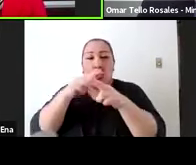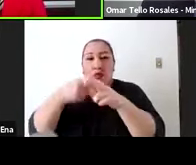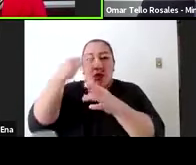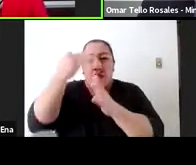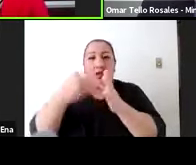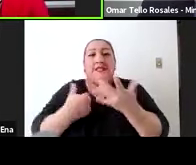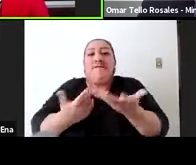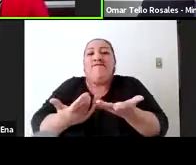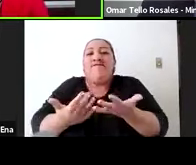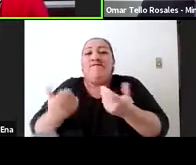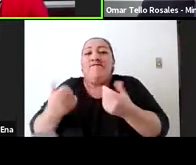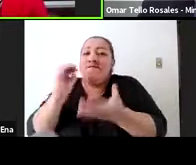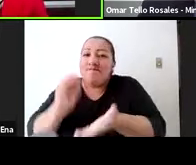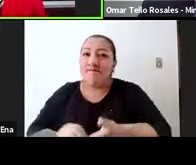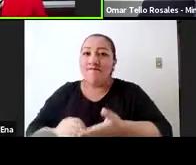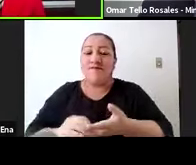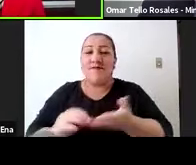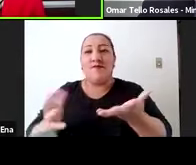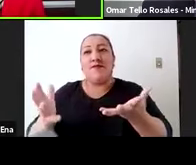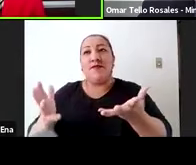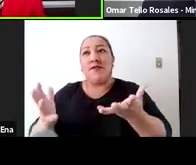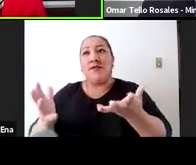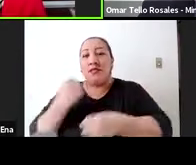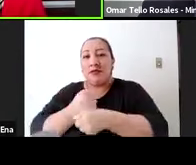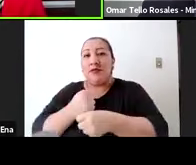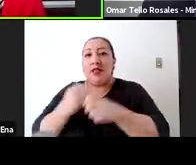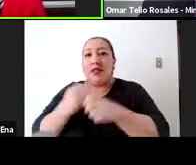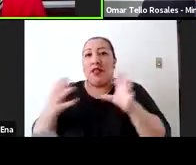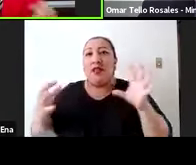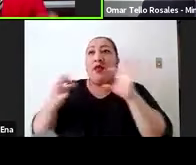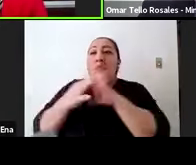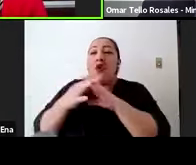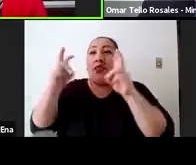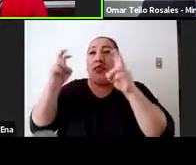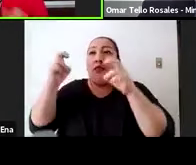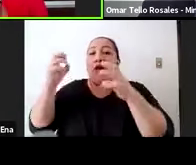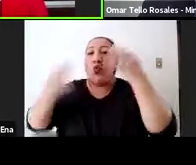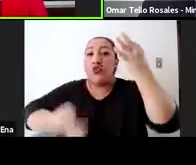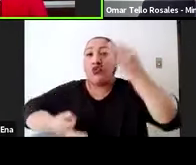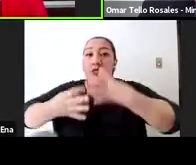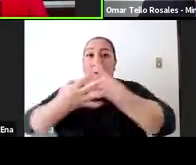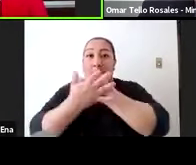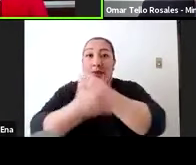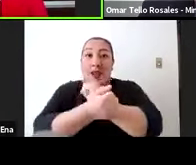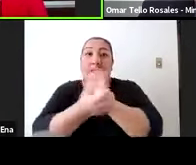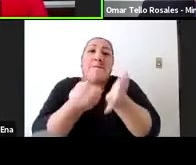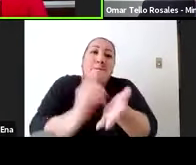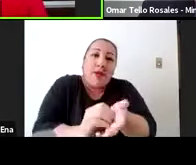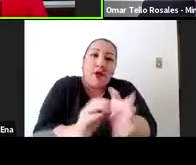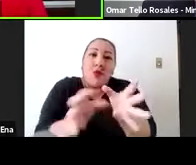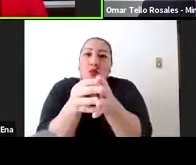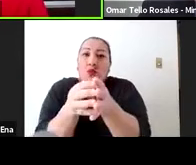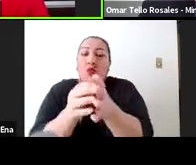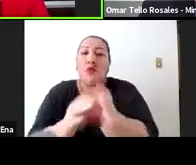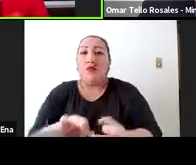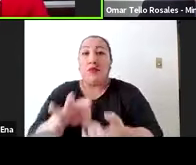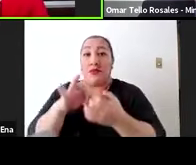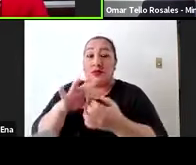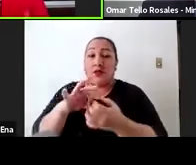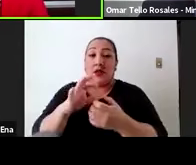no solo va a permitir fortalecer el sistema de justicia penal, sino también fortalecer de manera muy especial